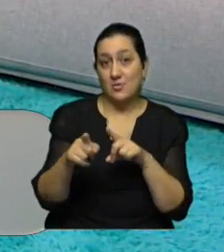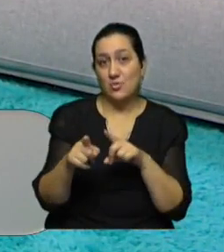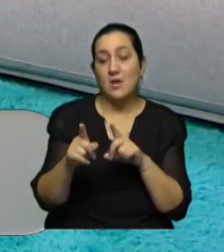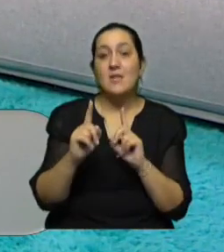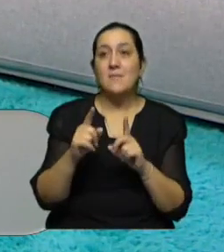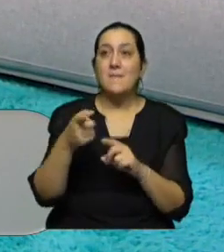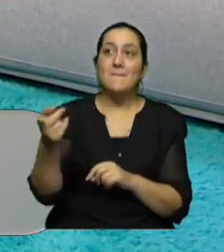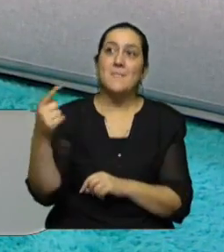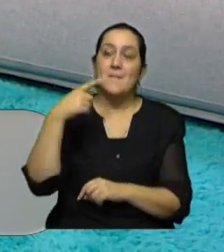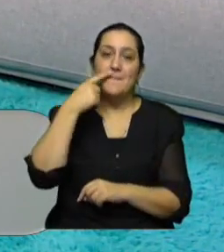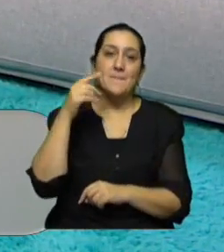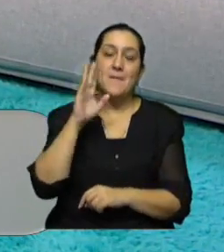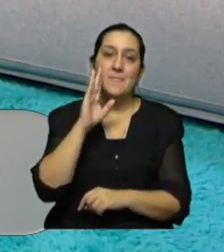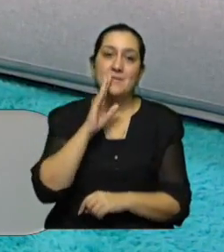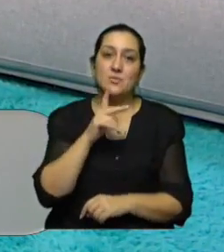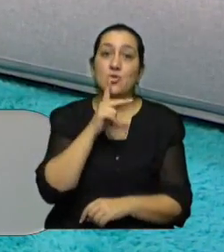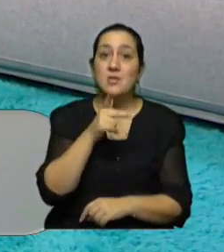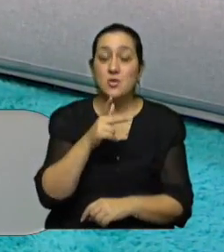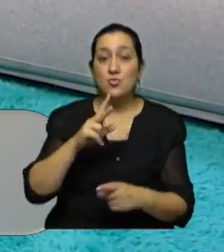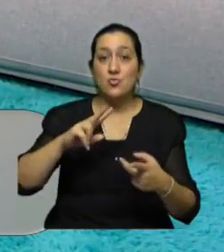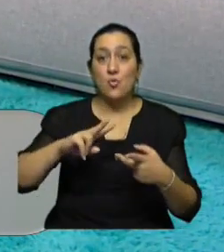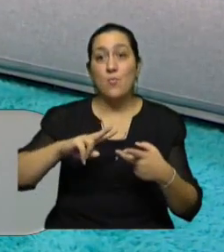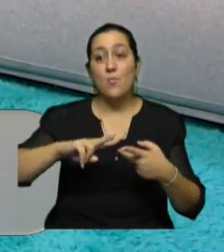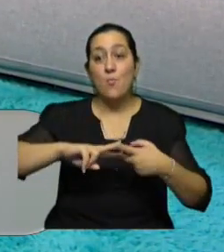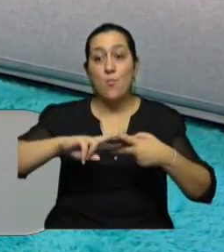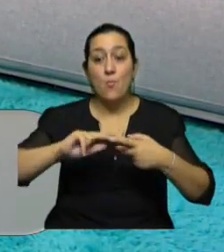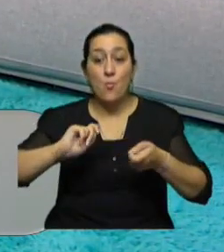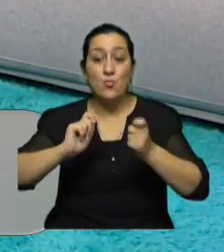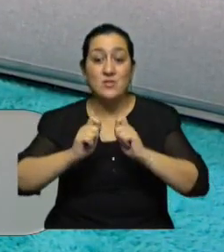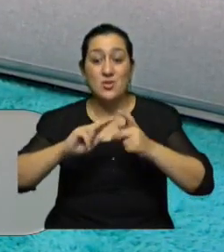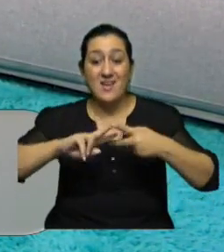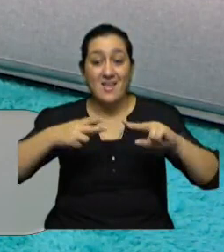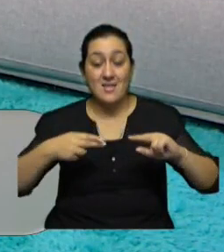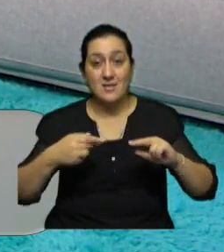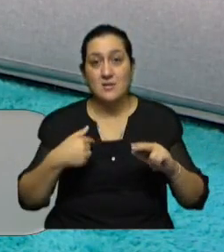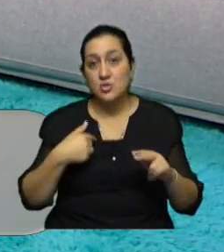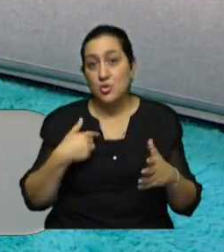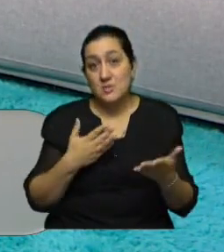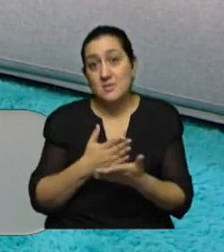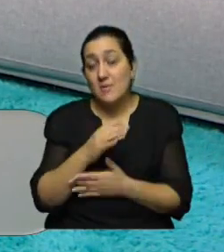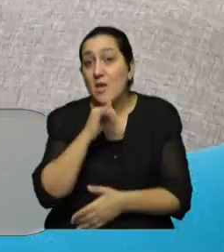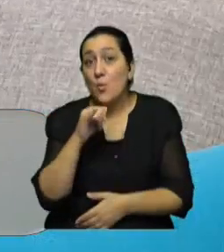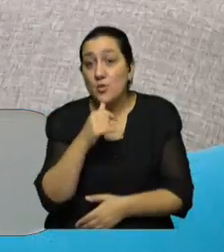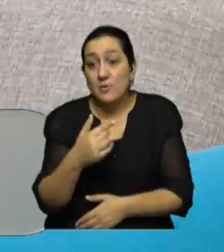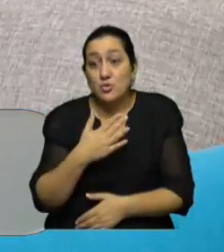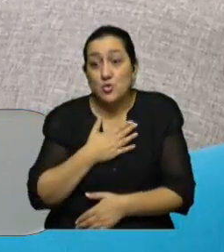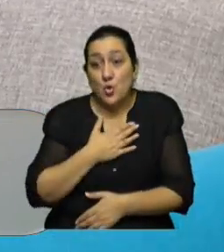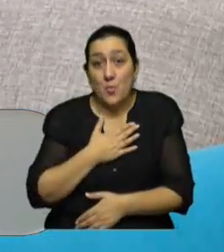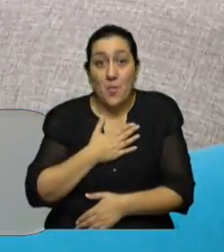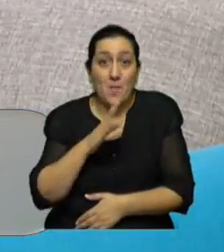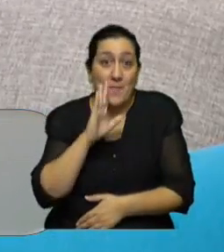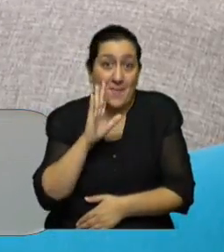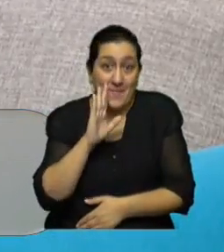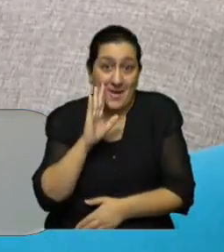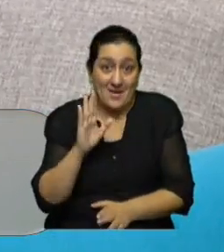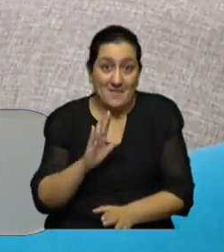también padres que tienen niños con mutaciones genéticas y que quieren saber más. Yo, de nuevo, siempre desde mi lugar de madre, ahí ya paso mi celular y aparece